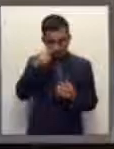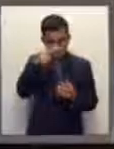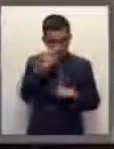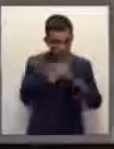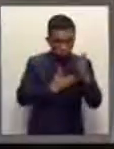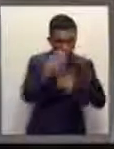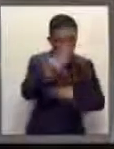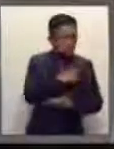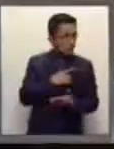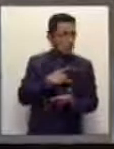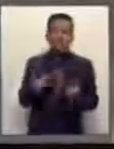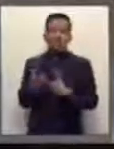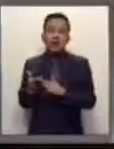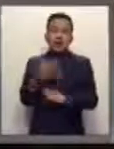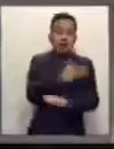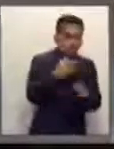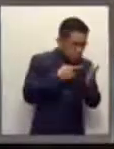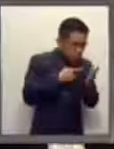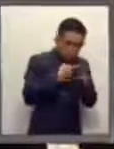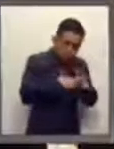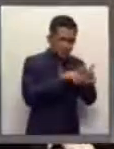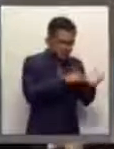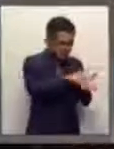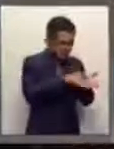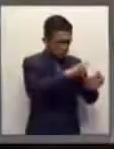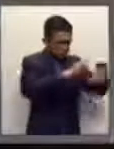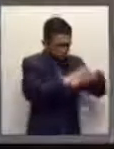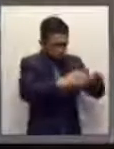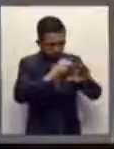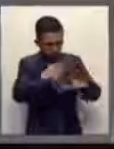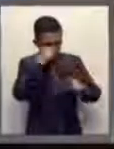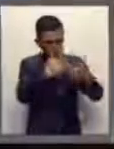el crecimiento en las ramas primarias de la producción. Es cuando.